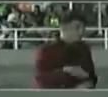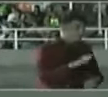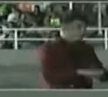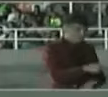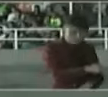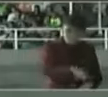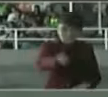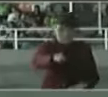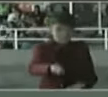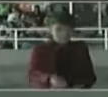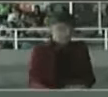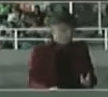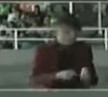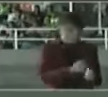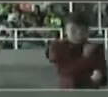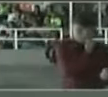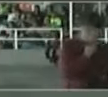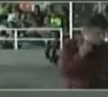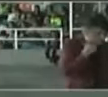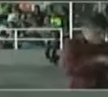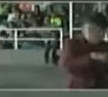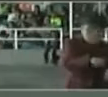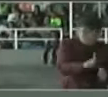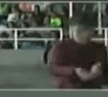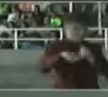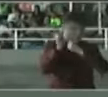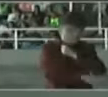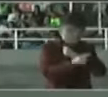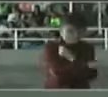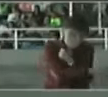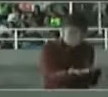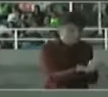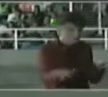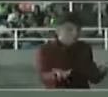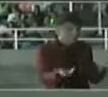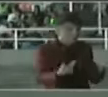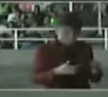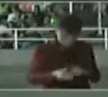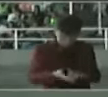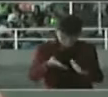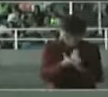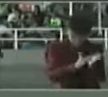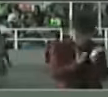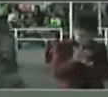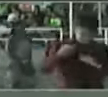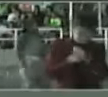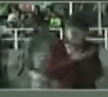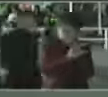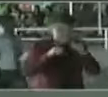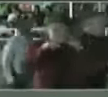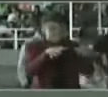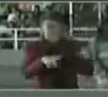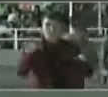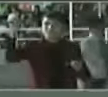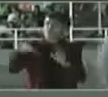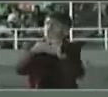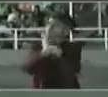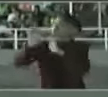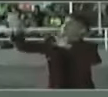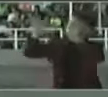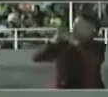Dios, trajo una palabra de bendición. Pues la escritura dice: dijo el que oyó los dichos de Dios,